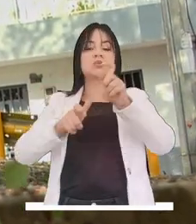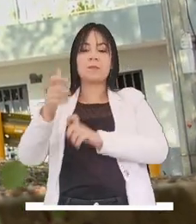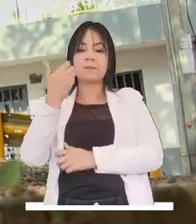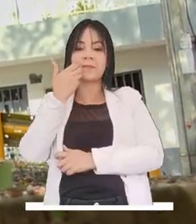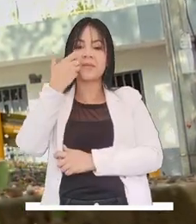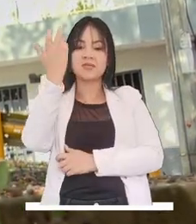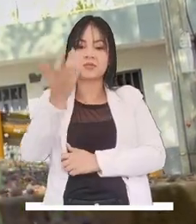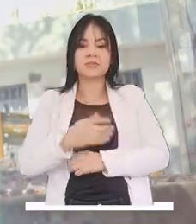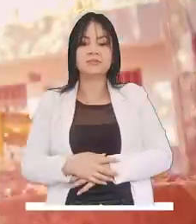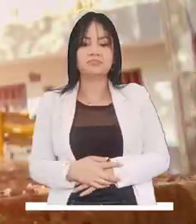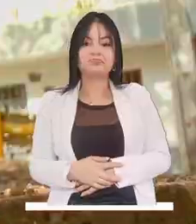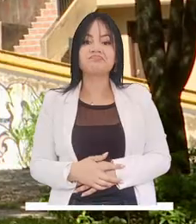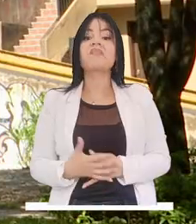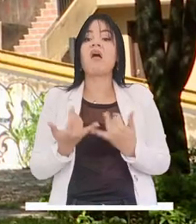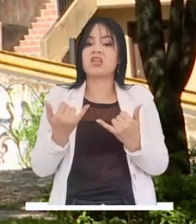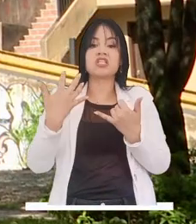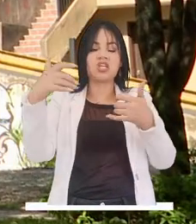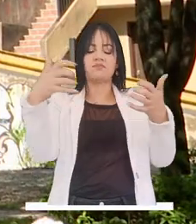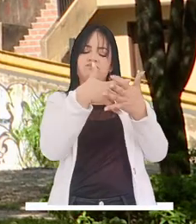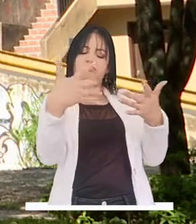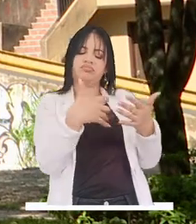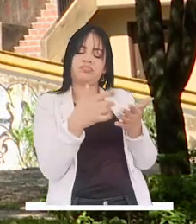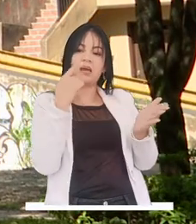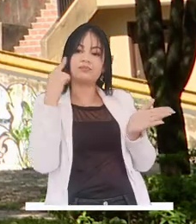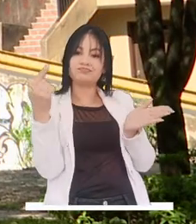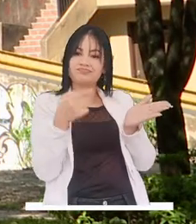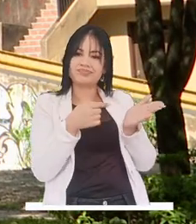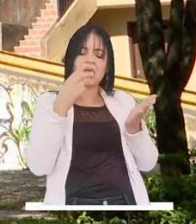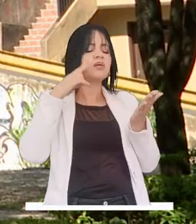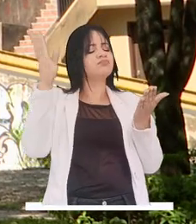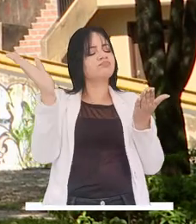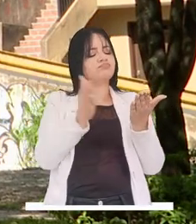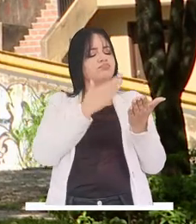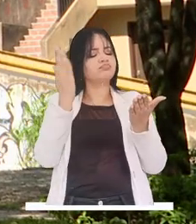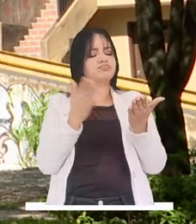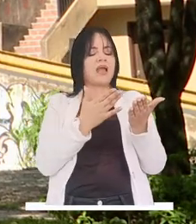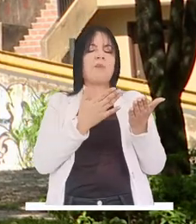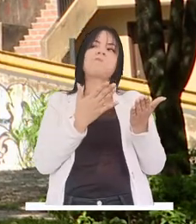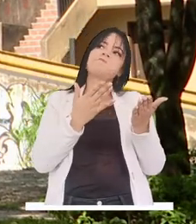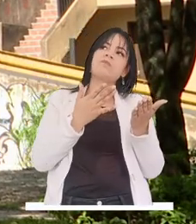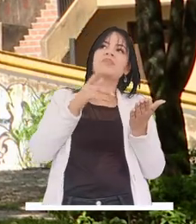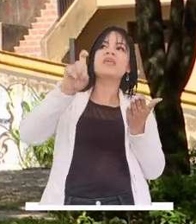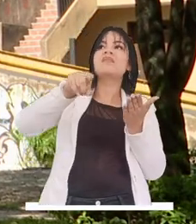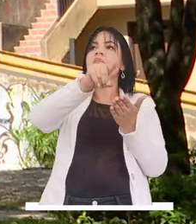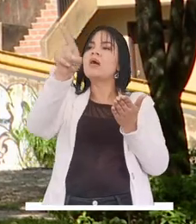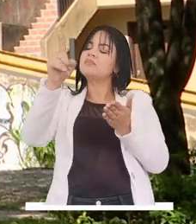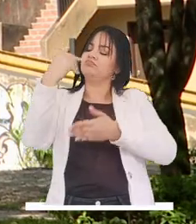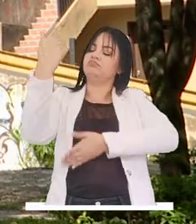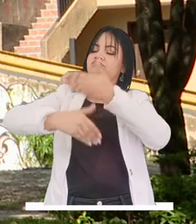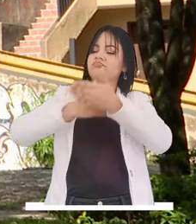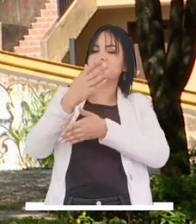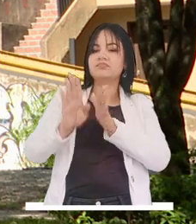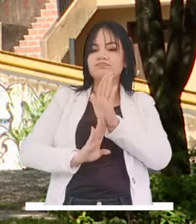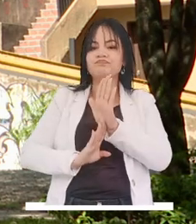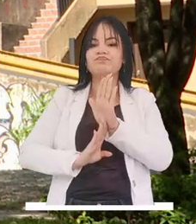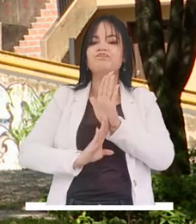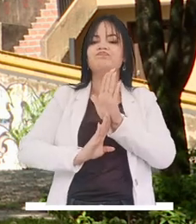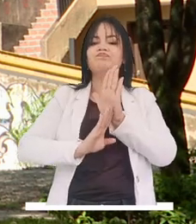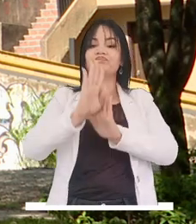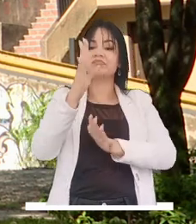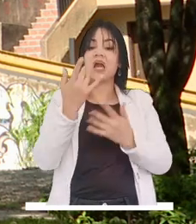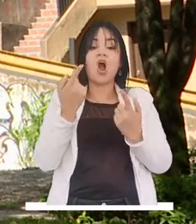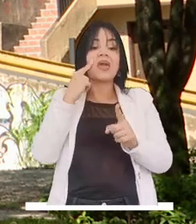jóvenes y los adultos. Acá ya se tienen los estudios, los diseños. Necesitamos que se avance para